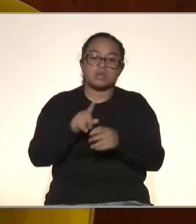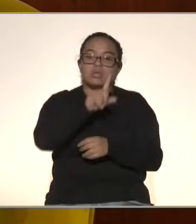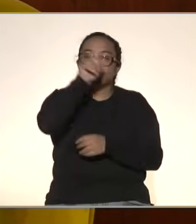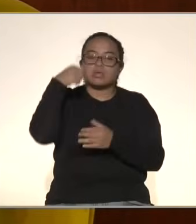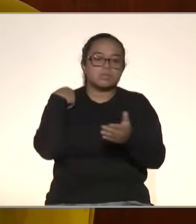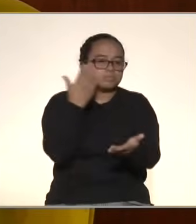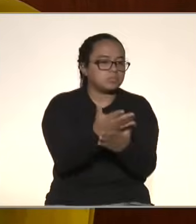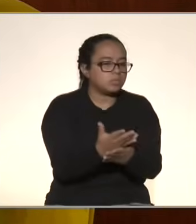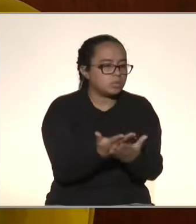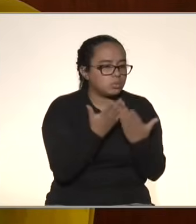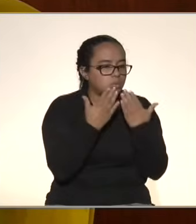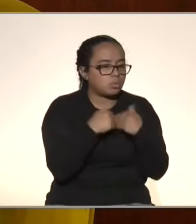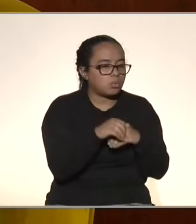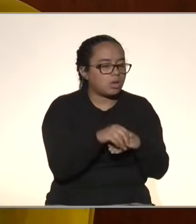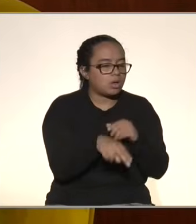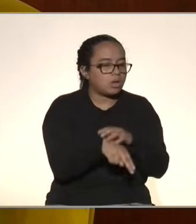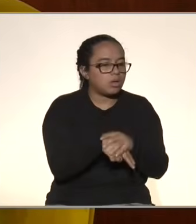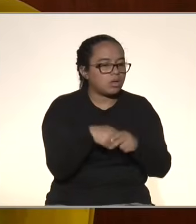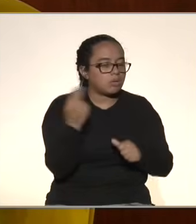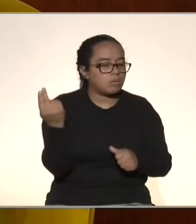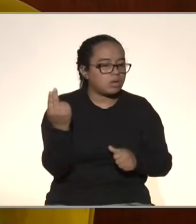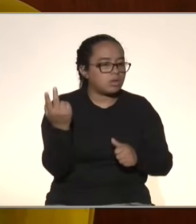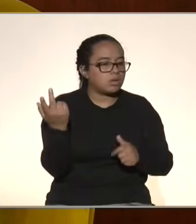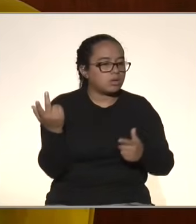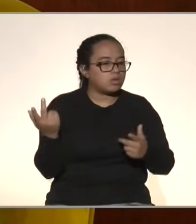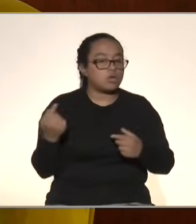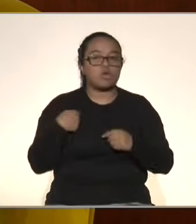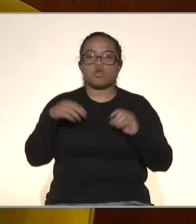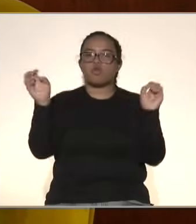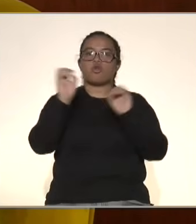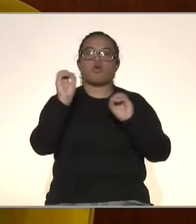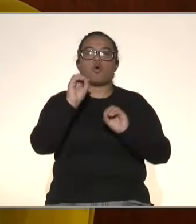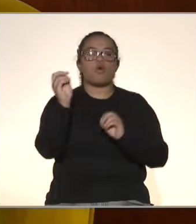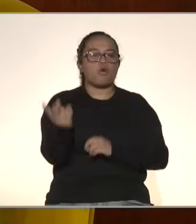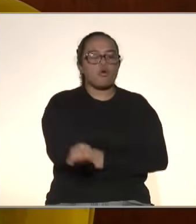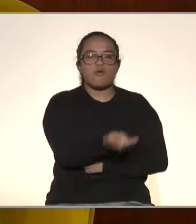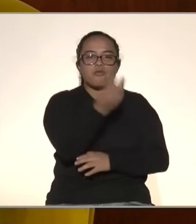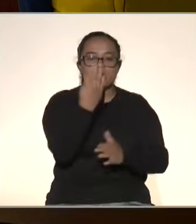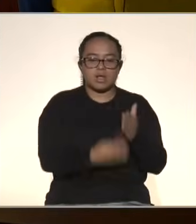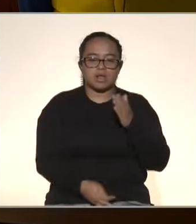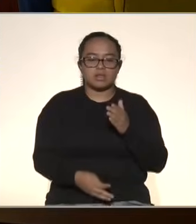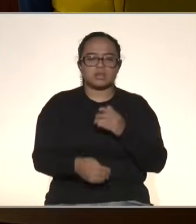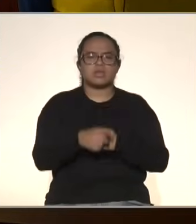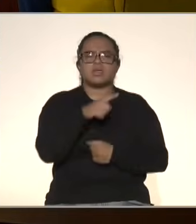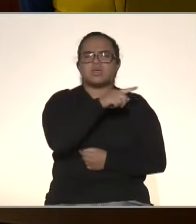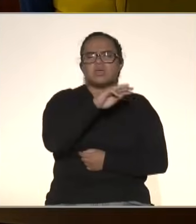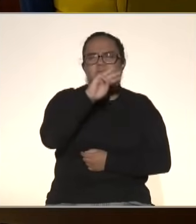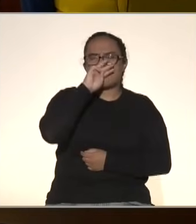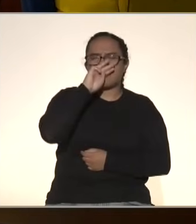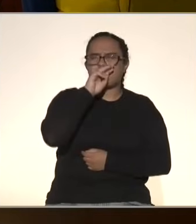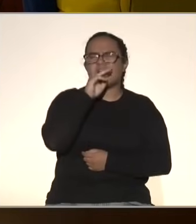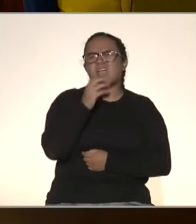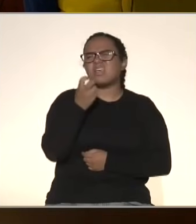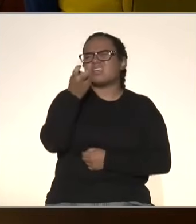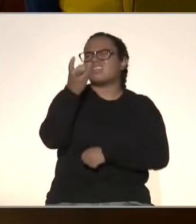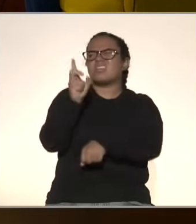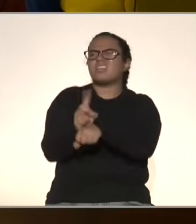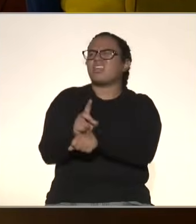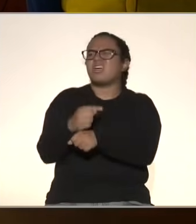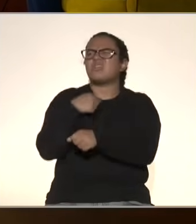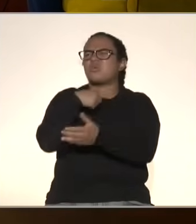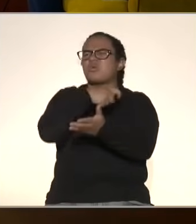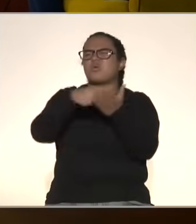hay. Pero nunca lo dije en voz alta, ¿sabes? O sea, nunca pregunté. Y tal vez mi mamá esa noche quiso comprar